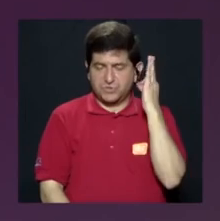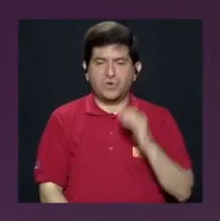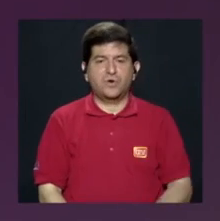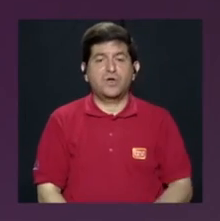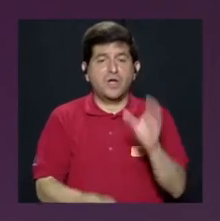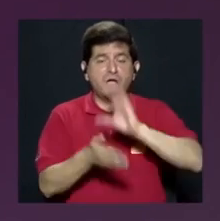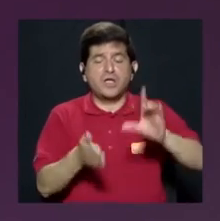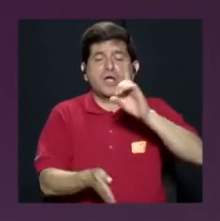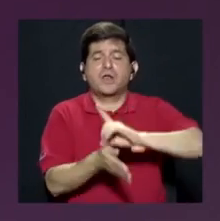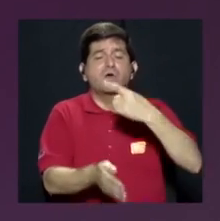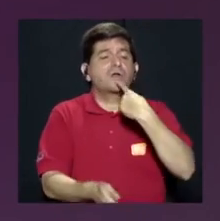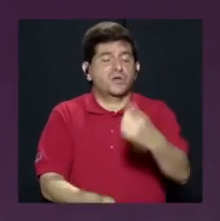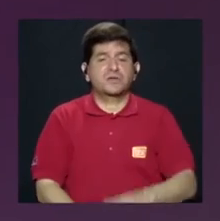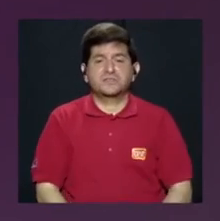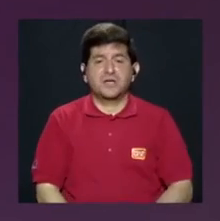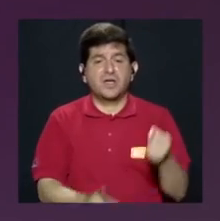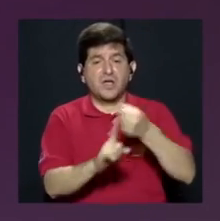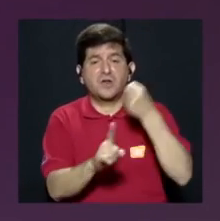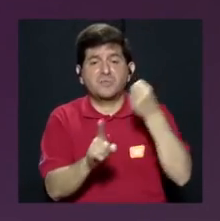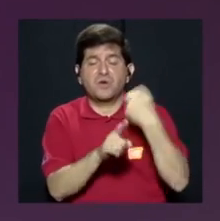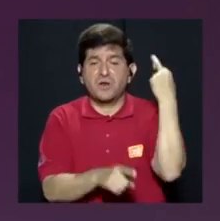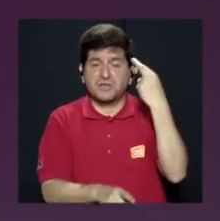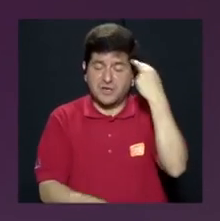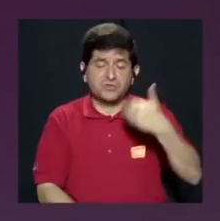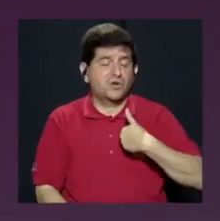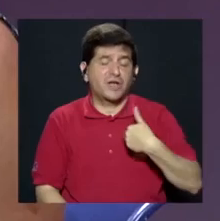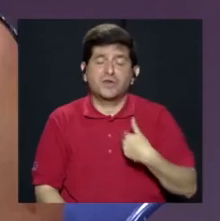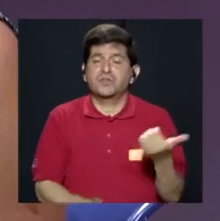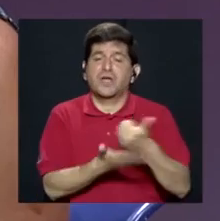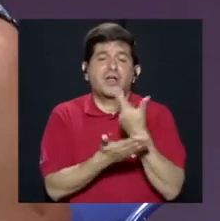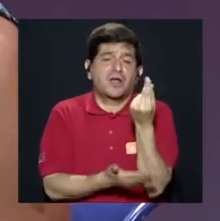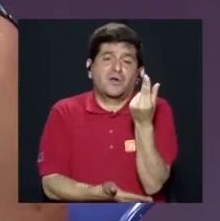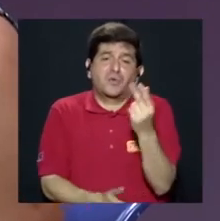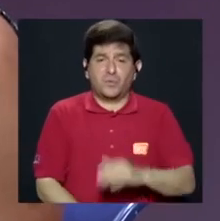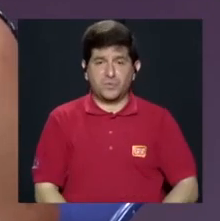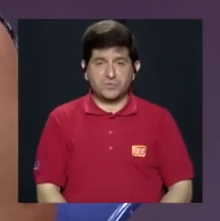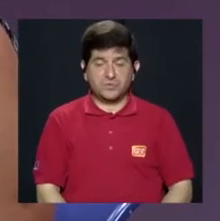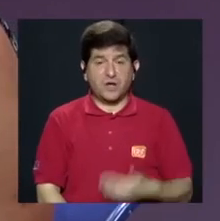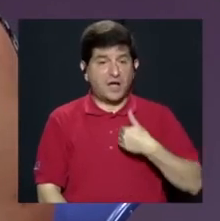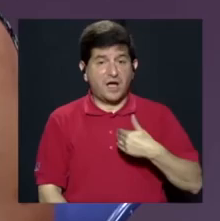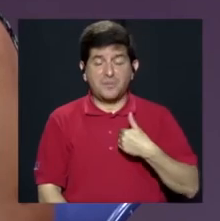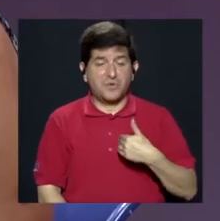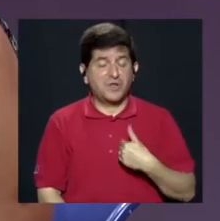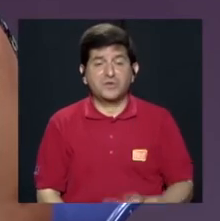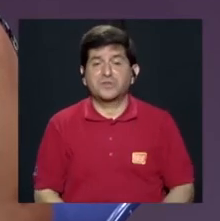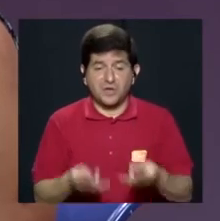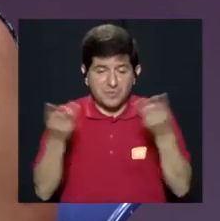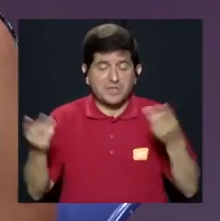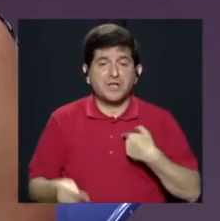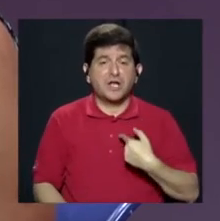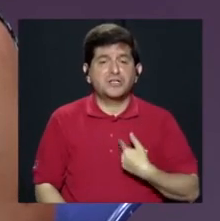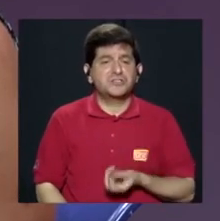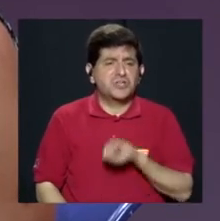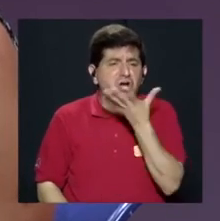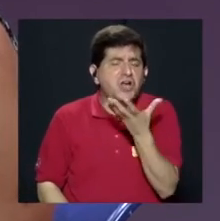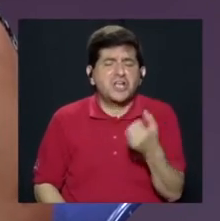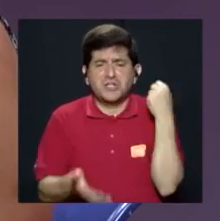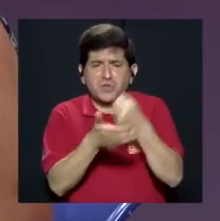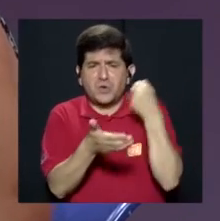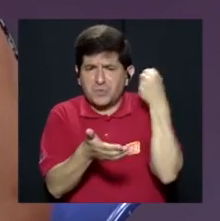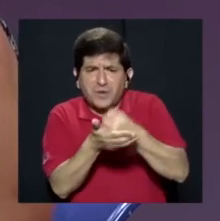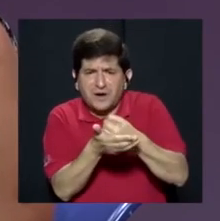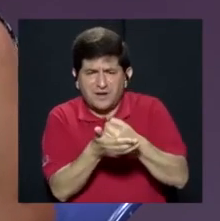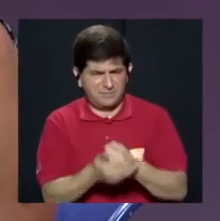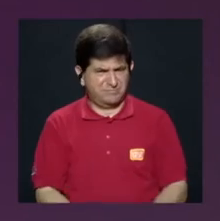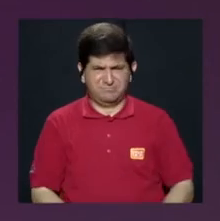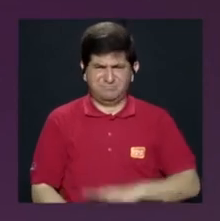a decir que, bueno, que están violentándonos porque no tienen recursos. O sea, porque no tengo una gasa, te grito y te pego. Es algo como no va en